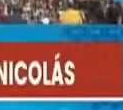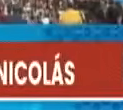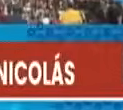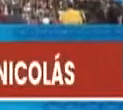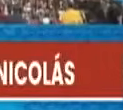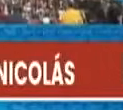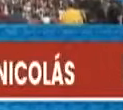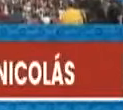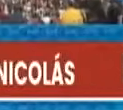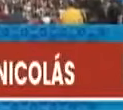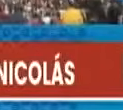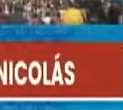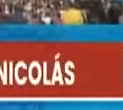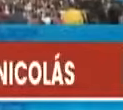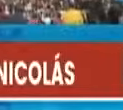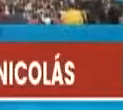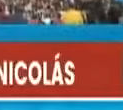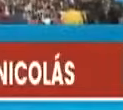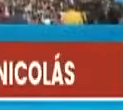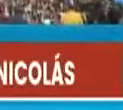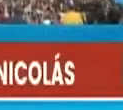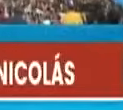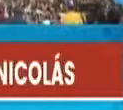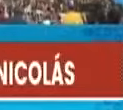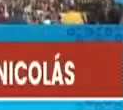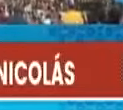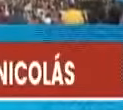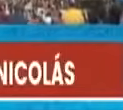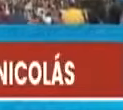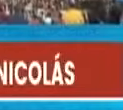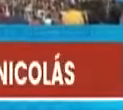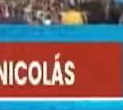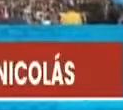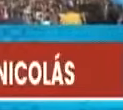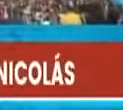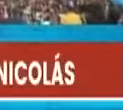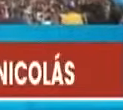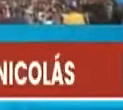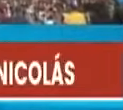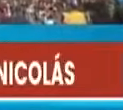quiero regalarle estas palabras de mi corazón.